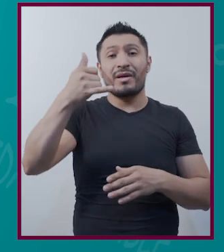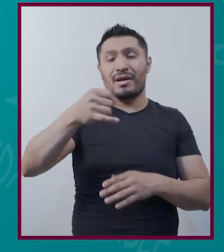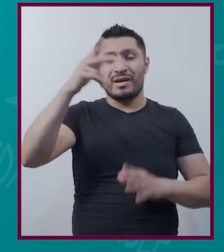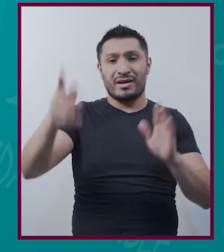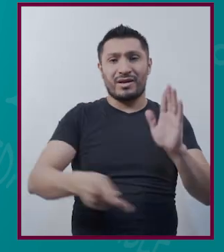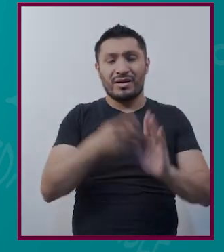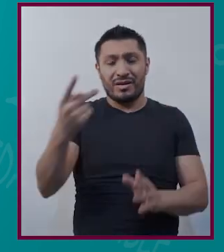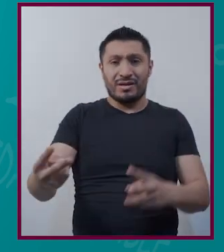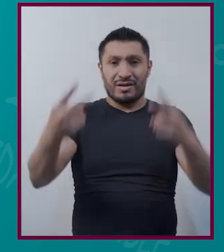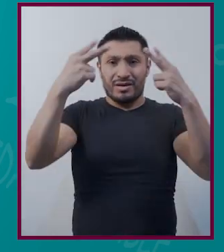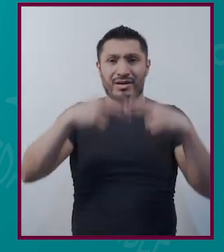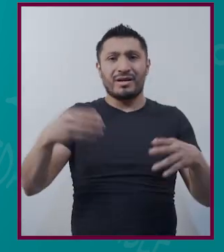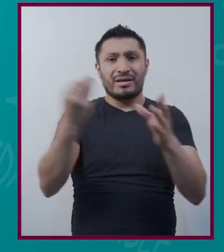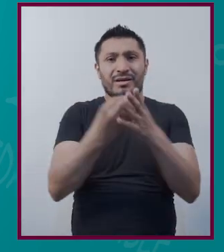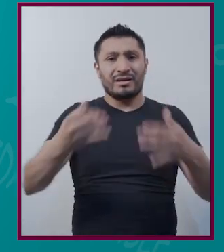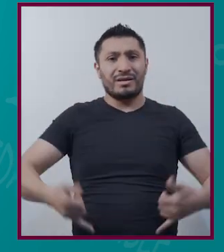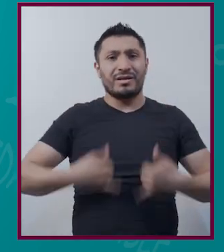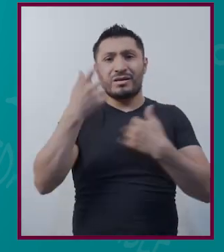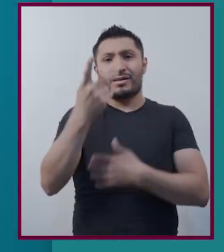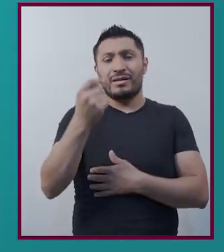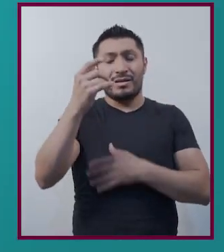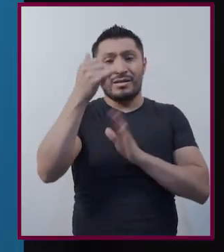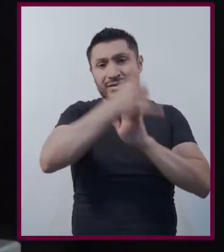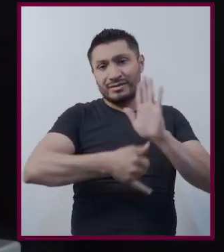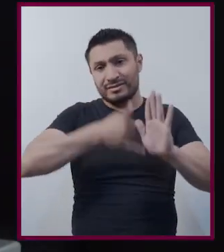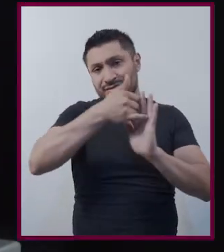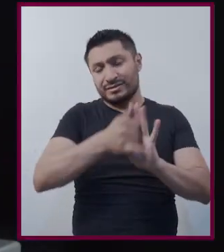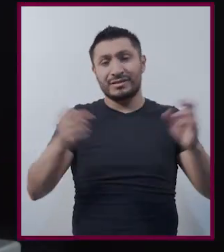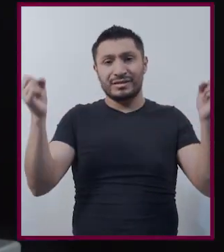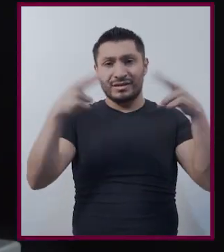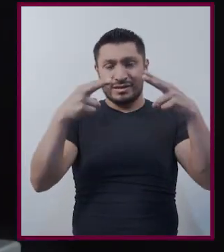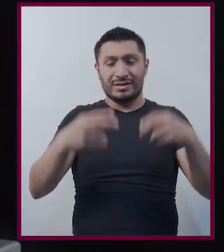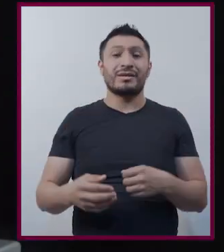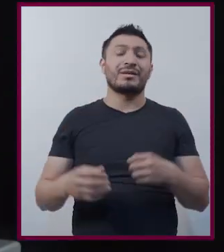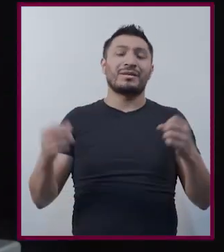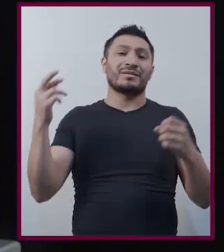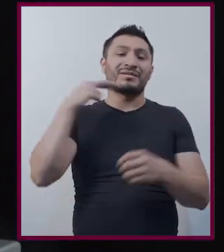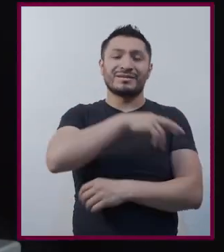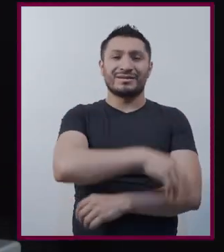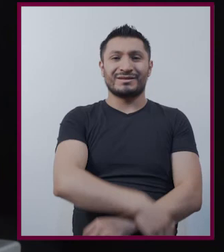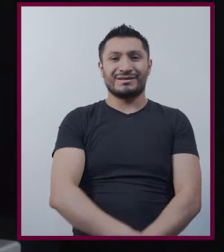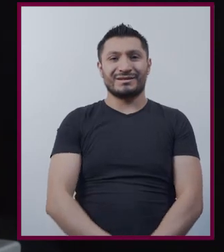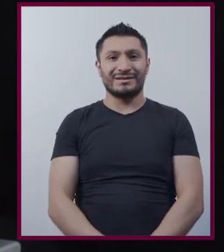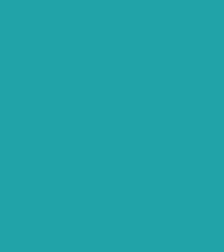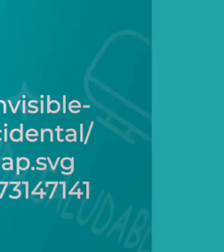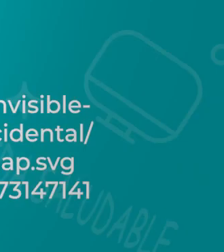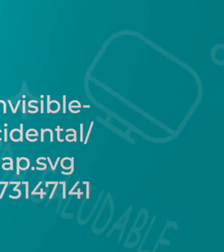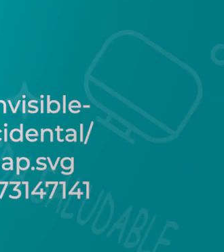vuelve a ver los programas de Jóvenes en TV en YouTube. Nos vemos y escuchamos muy pronto.